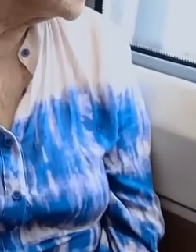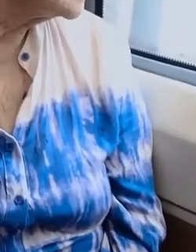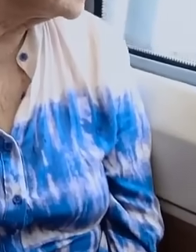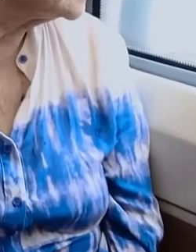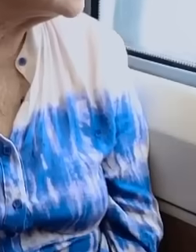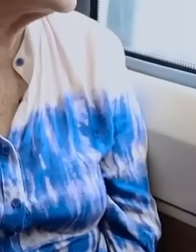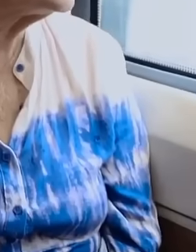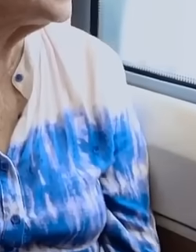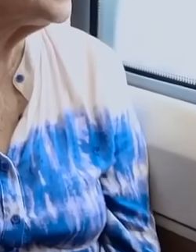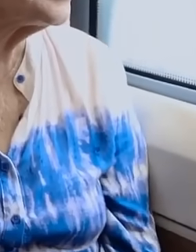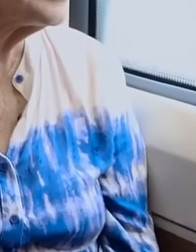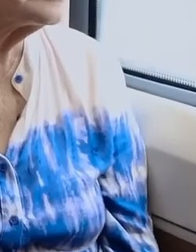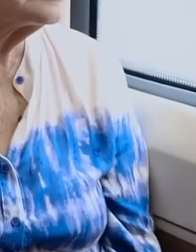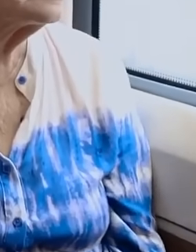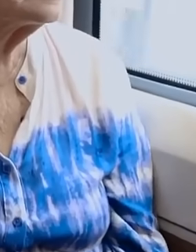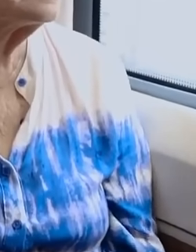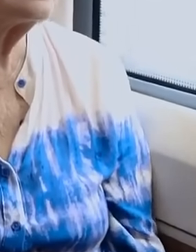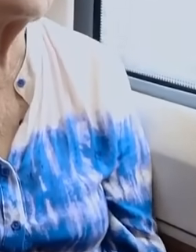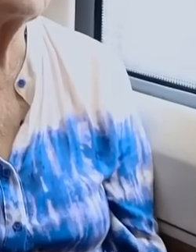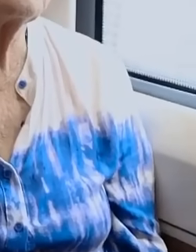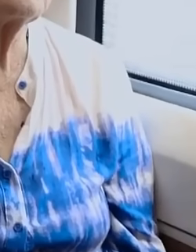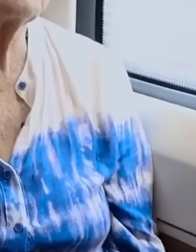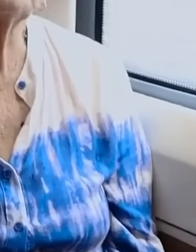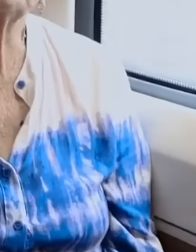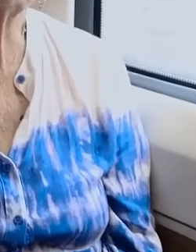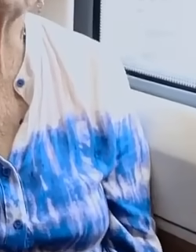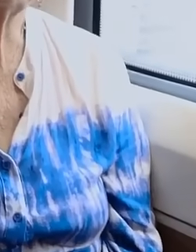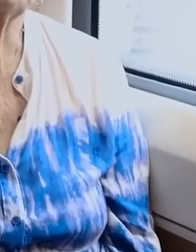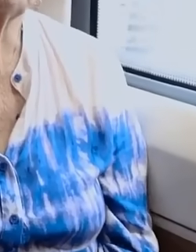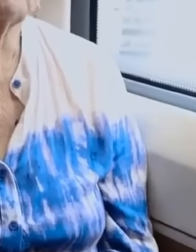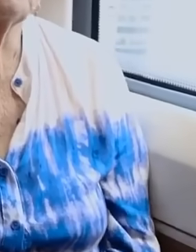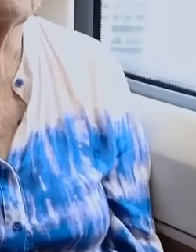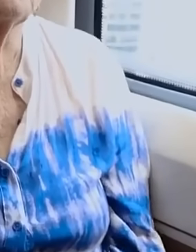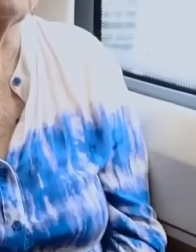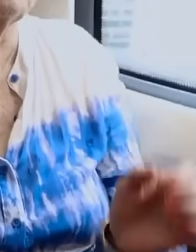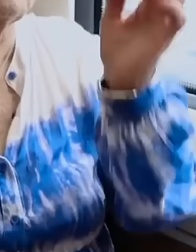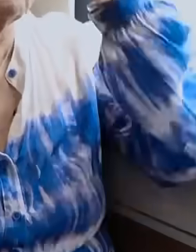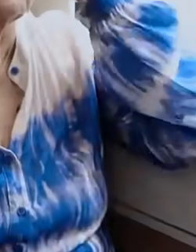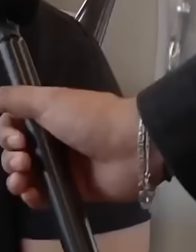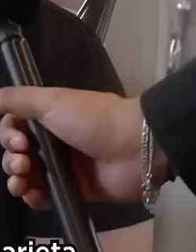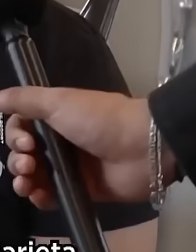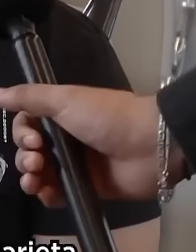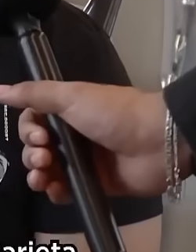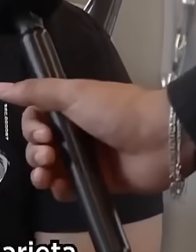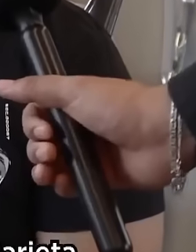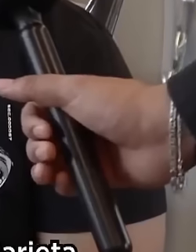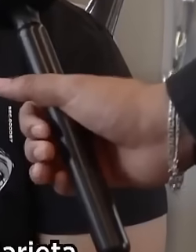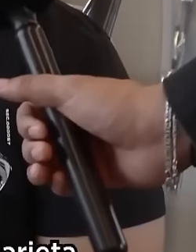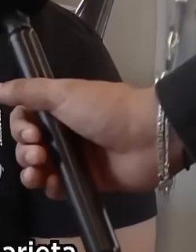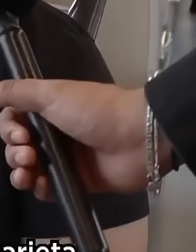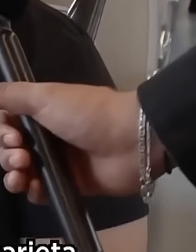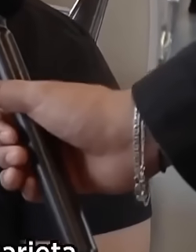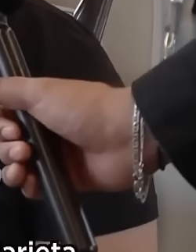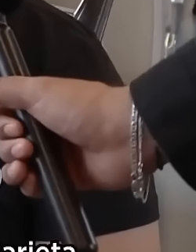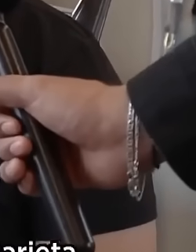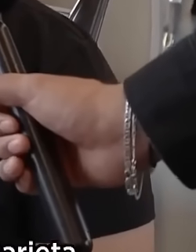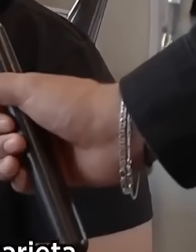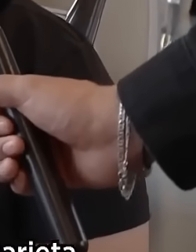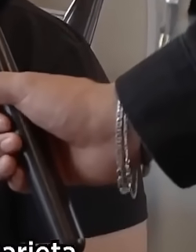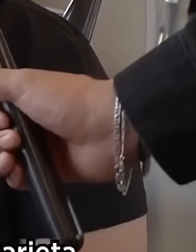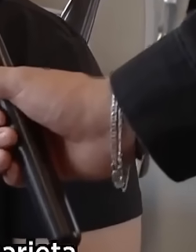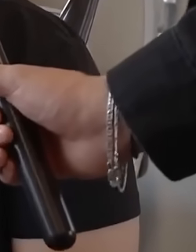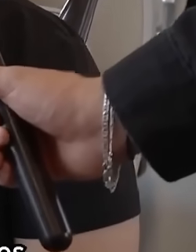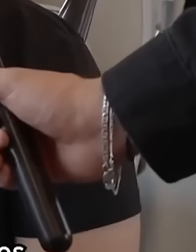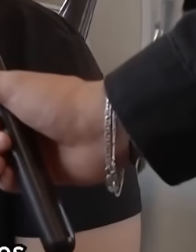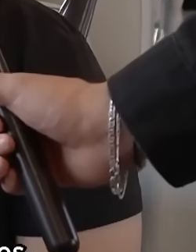es buena opción, porque es un universal, se puede decir, para todo. Ah, pues es benéfico para quienes ya poseemos